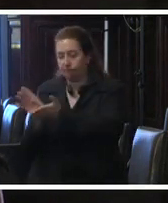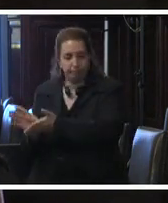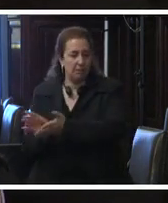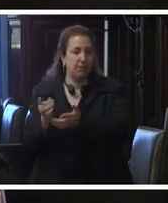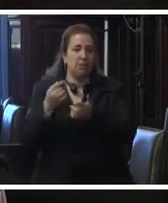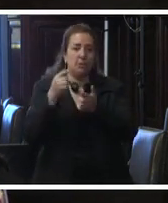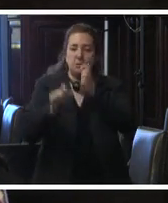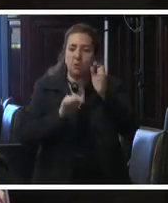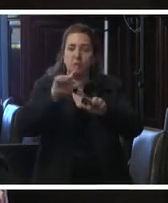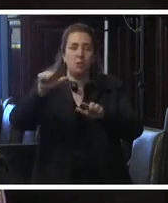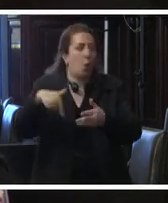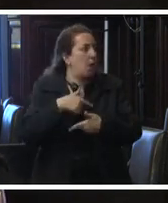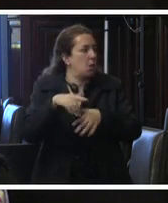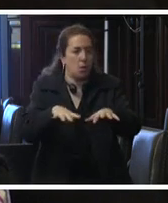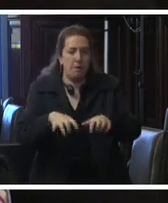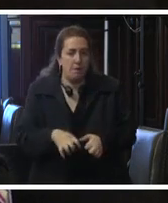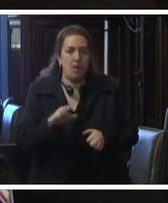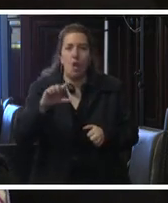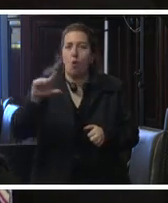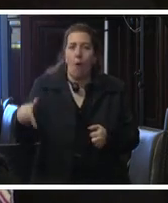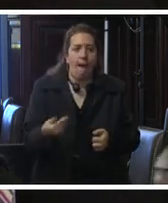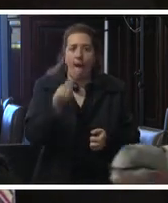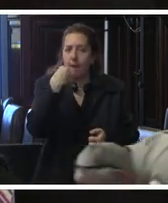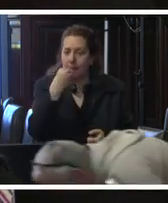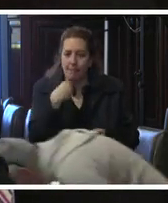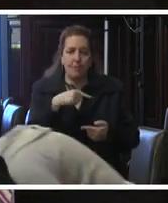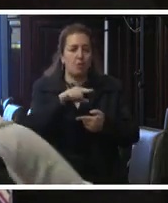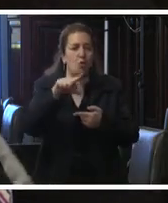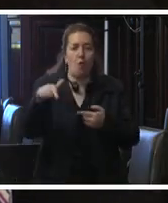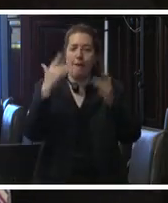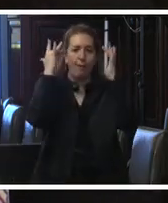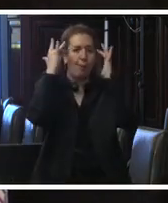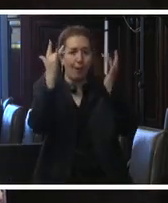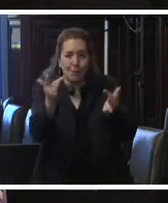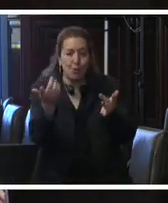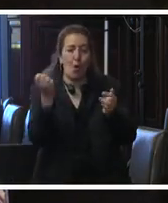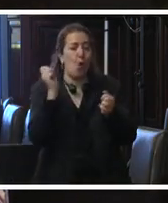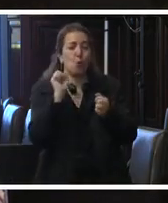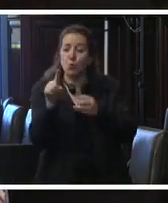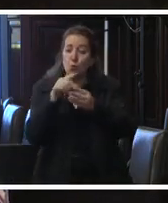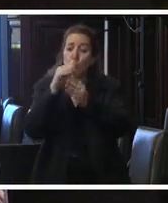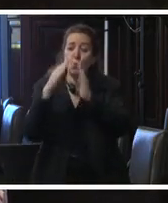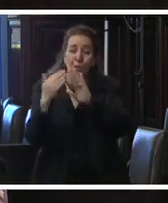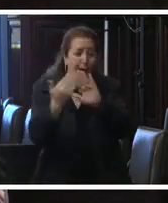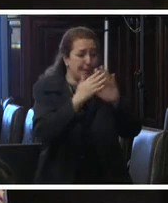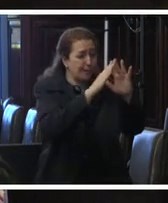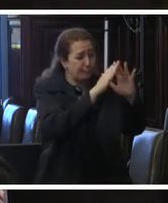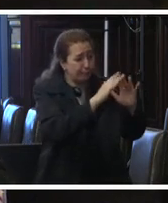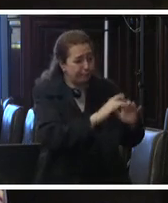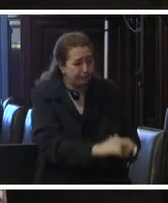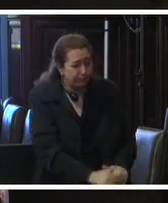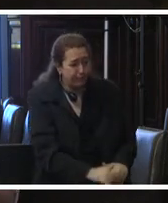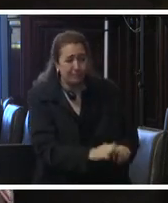los niños, no tienen educación, de que sus casas están enterradas, sus viviendas están bajo